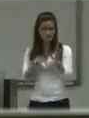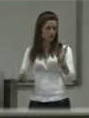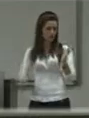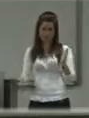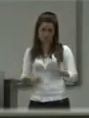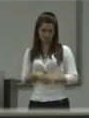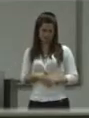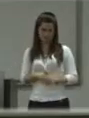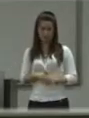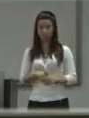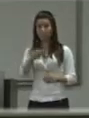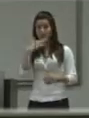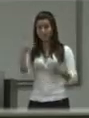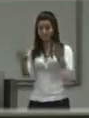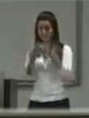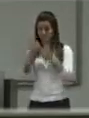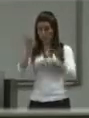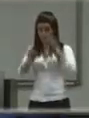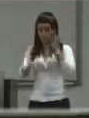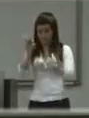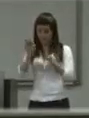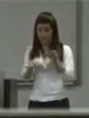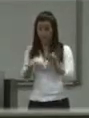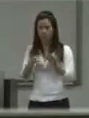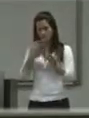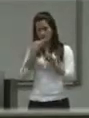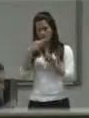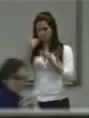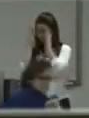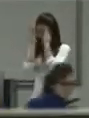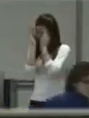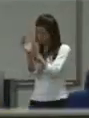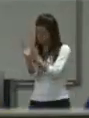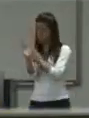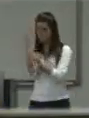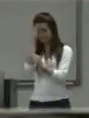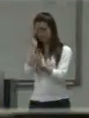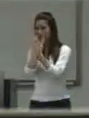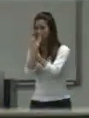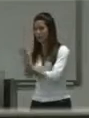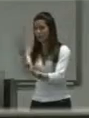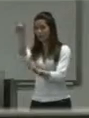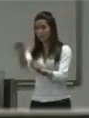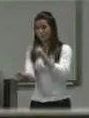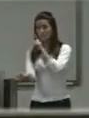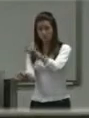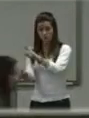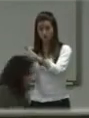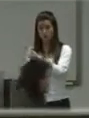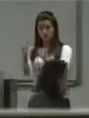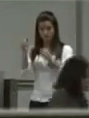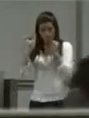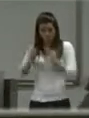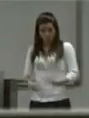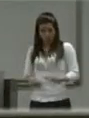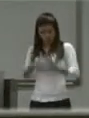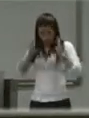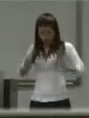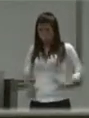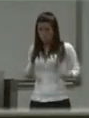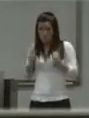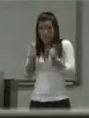que hay una persona que es diversa funcionalmente y que está enfrentando barreras en su entorno y esas